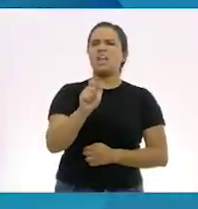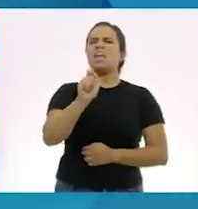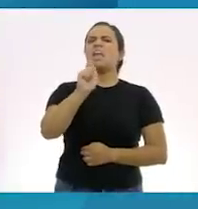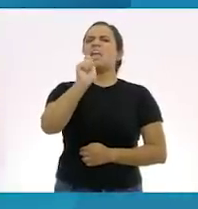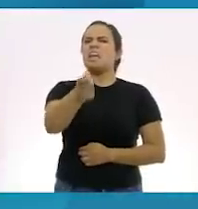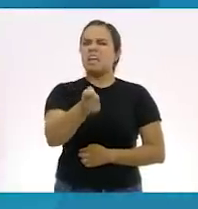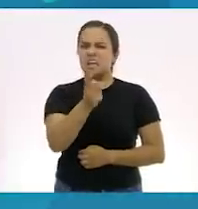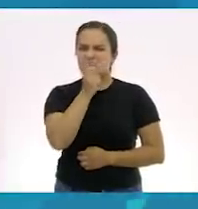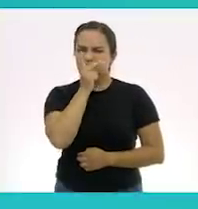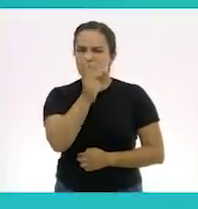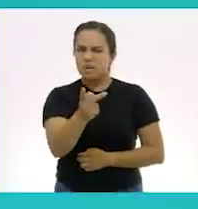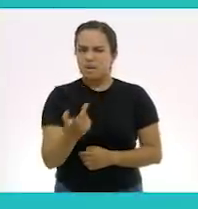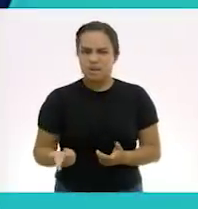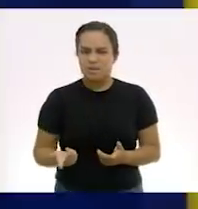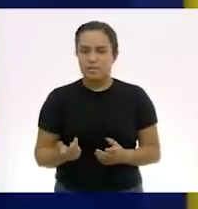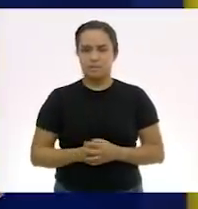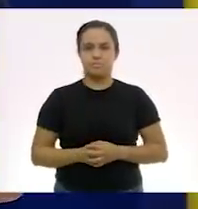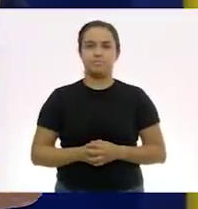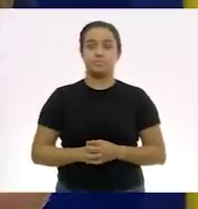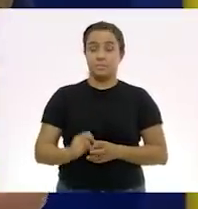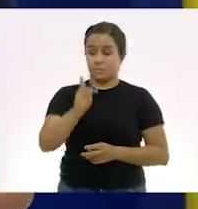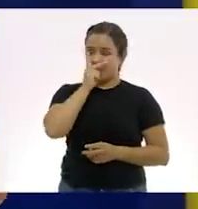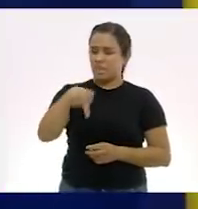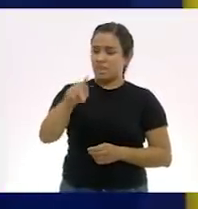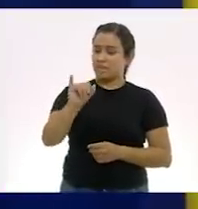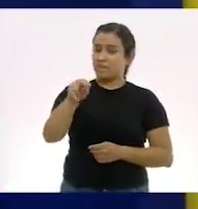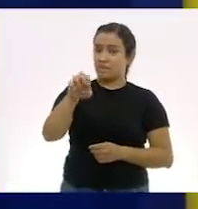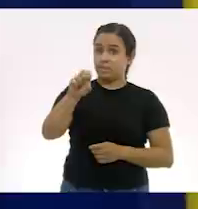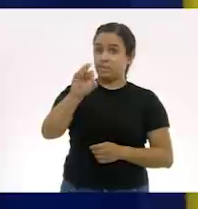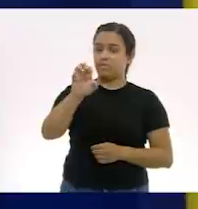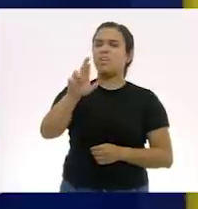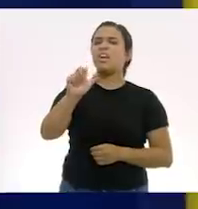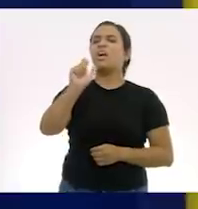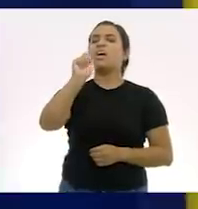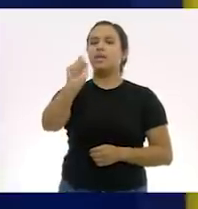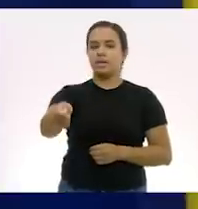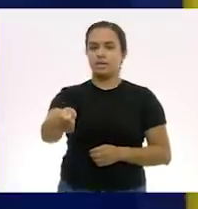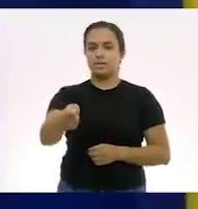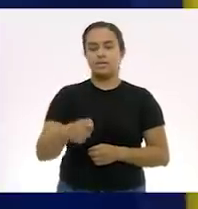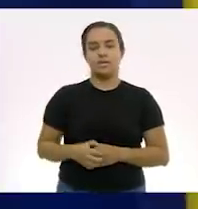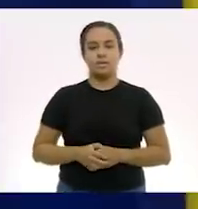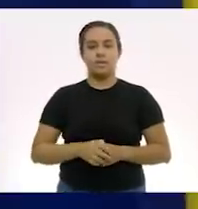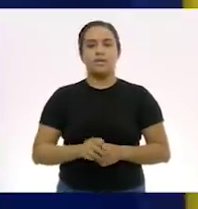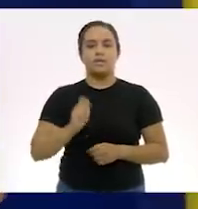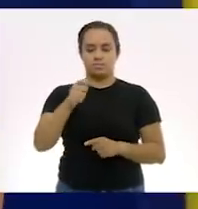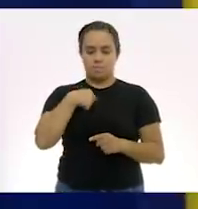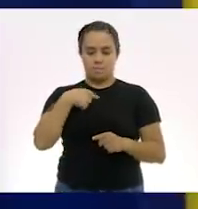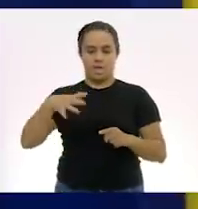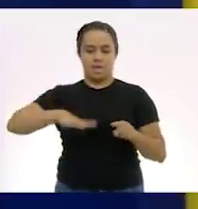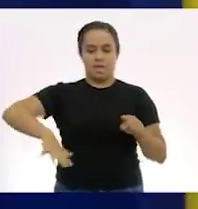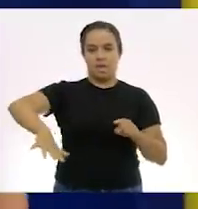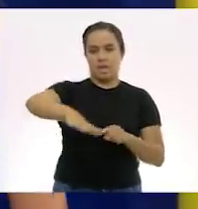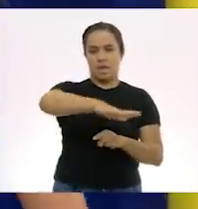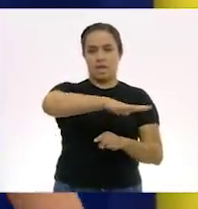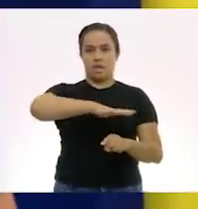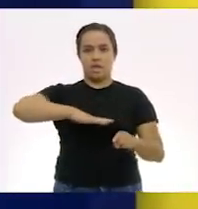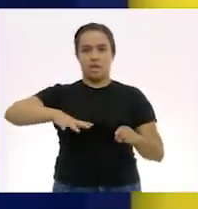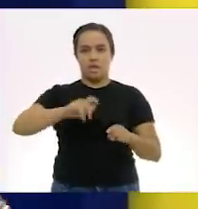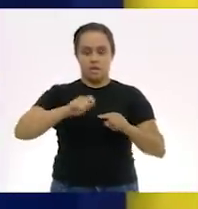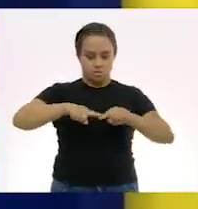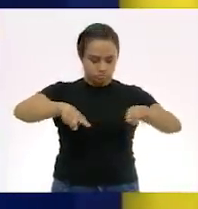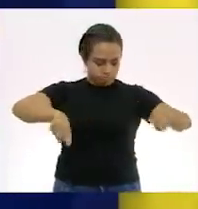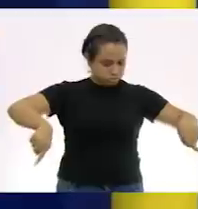espera hoy. Hoy nos espera algo muy interesante. Bien. Y pues para comenzar, pues tenemos la pregunta de una niña. Correcto. Y